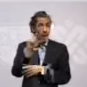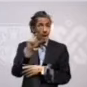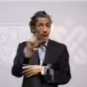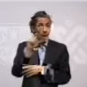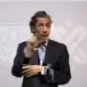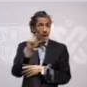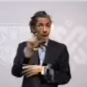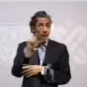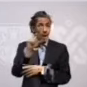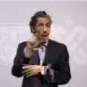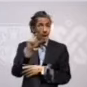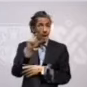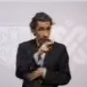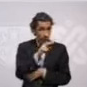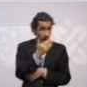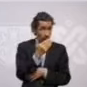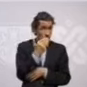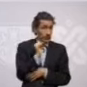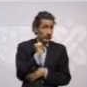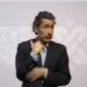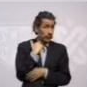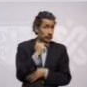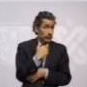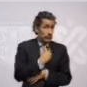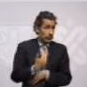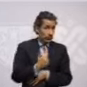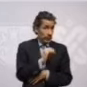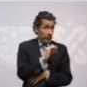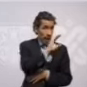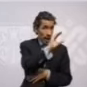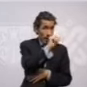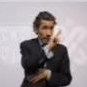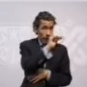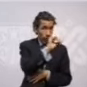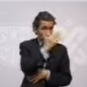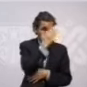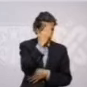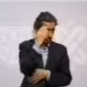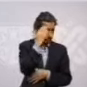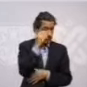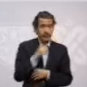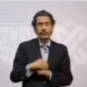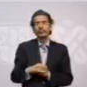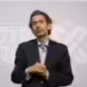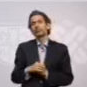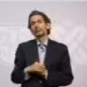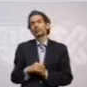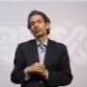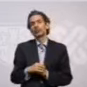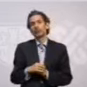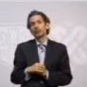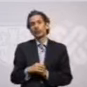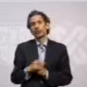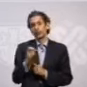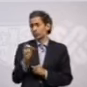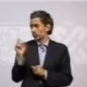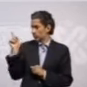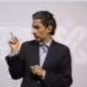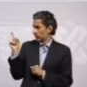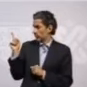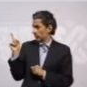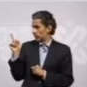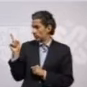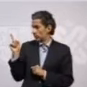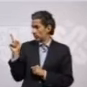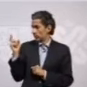historia de México. Entonces, no tiene absolutamente nada que ver con... Ahí Iván les va a mostrar el billete